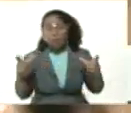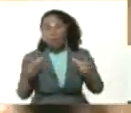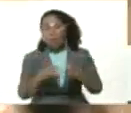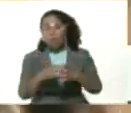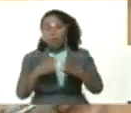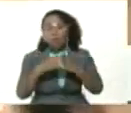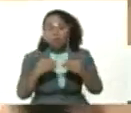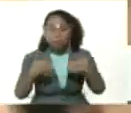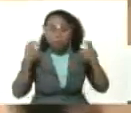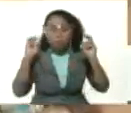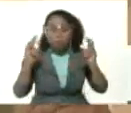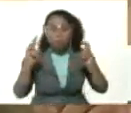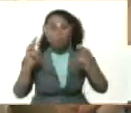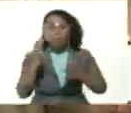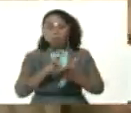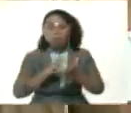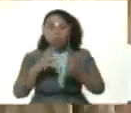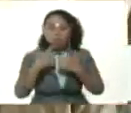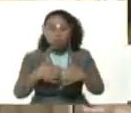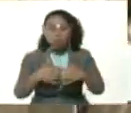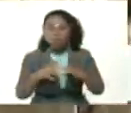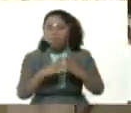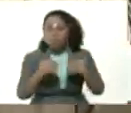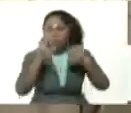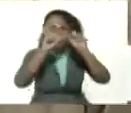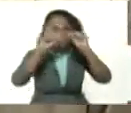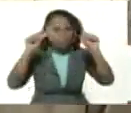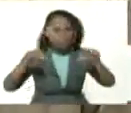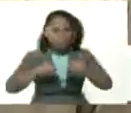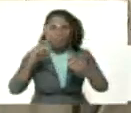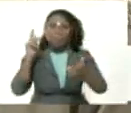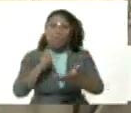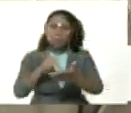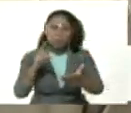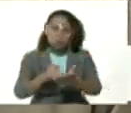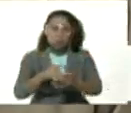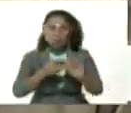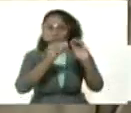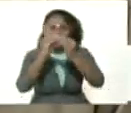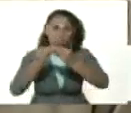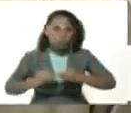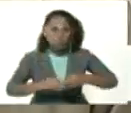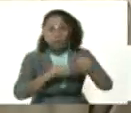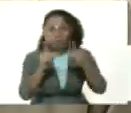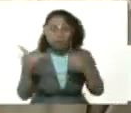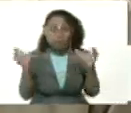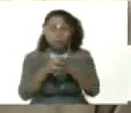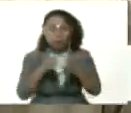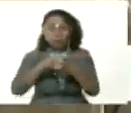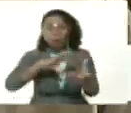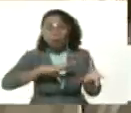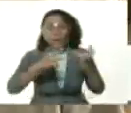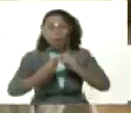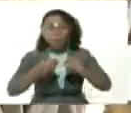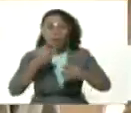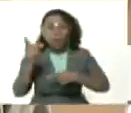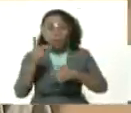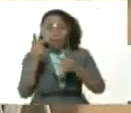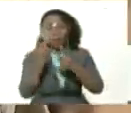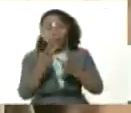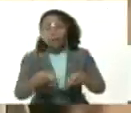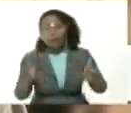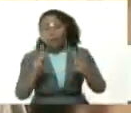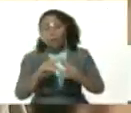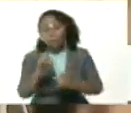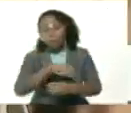todos nuestros proveedores, con la agroindustria, con todo el sistema que participa en la conformación de ese combo CLAT, que lleva ese valor espiritual y